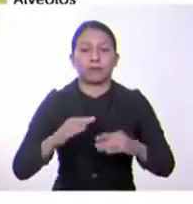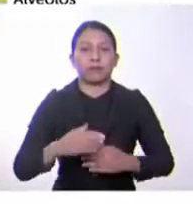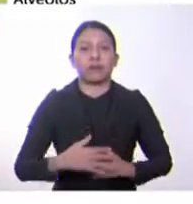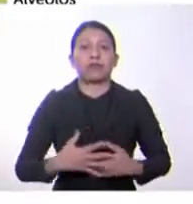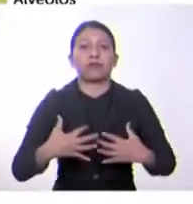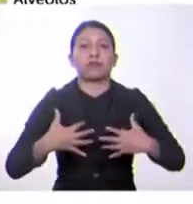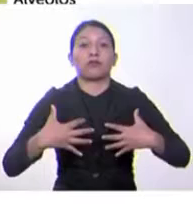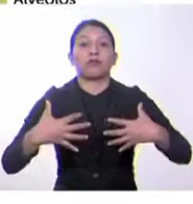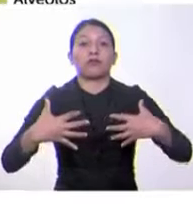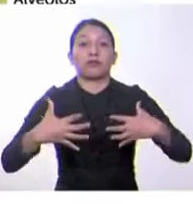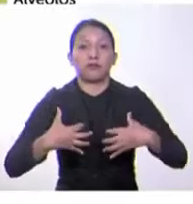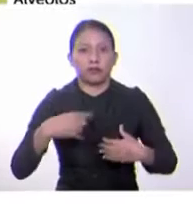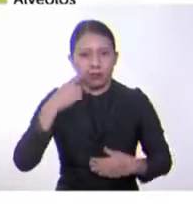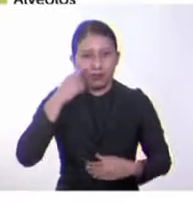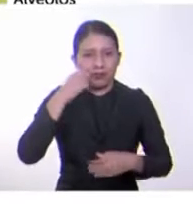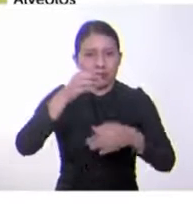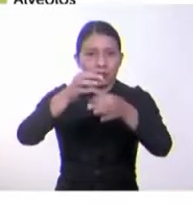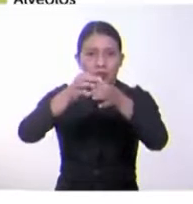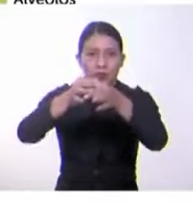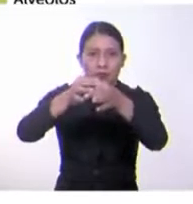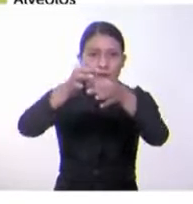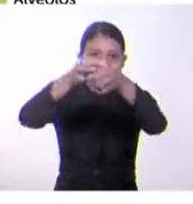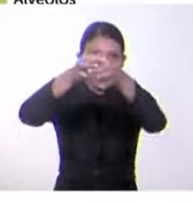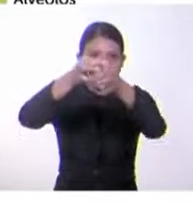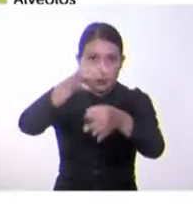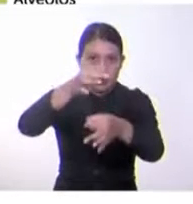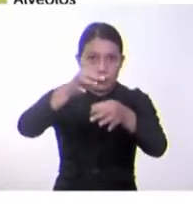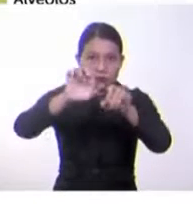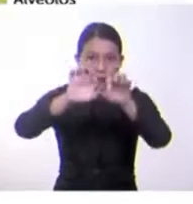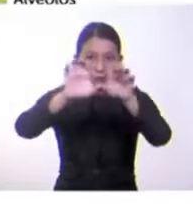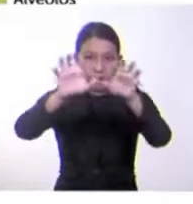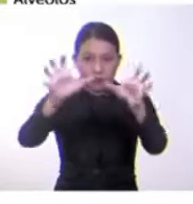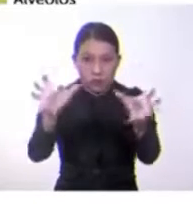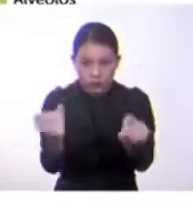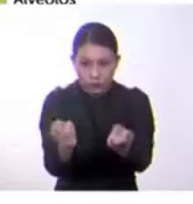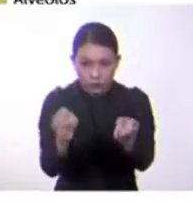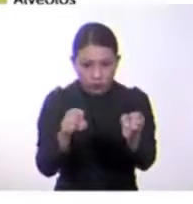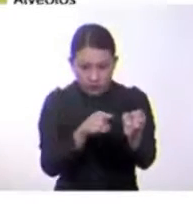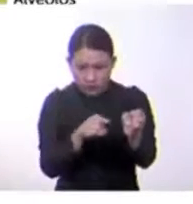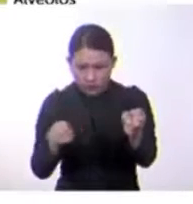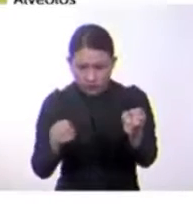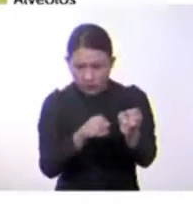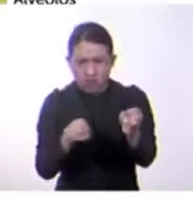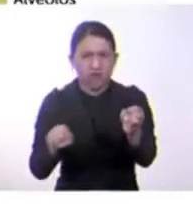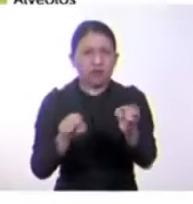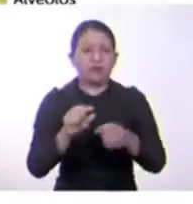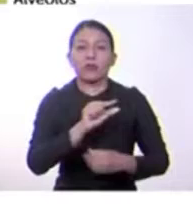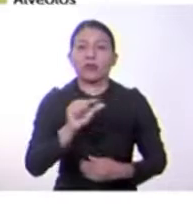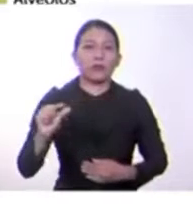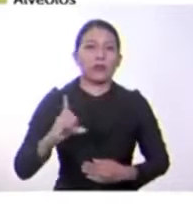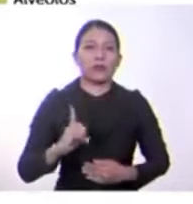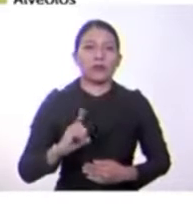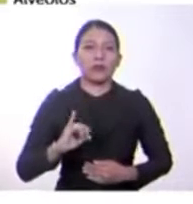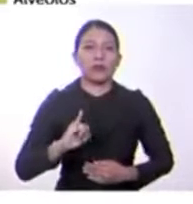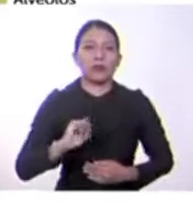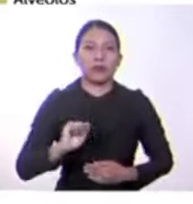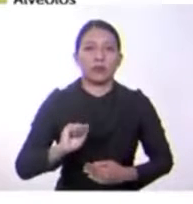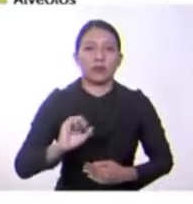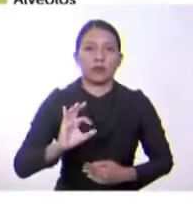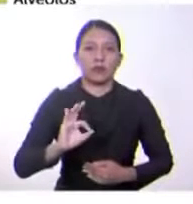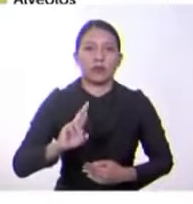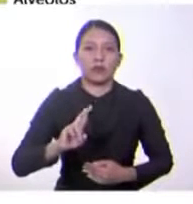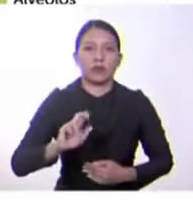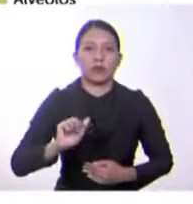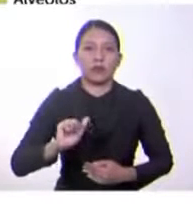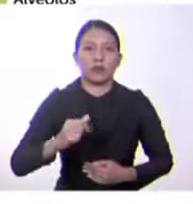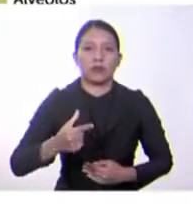abajo de nuestros pulmones. Ese músculo se llama diafragma. El diafragma es lo que permite que